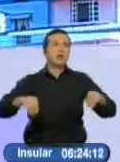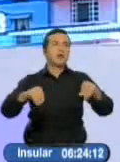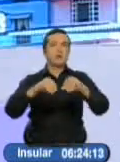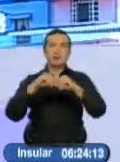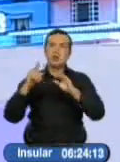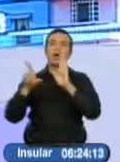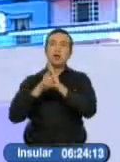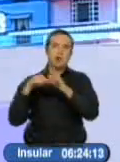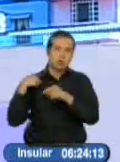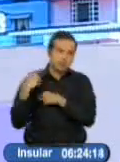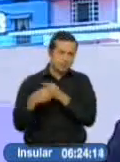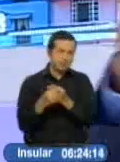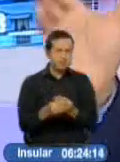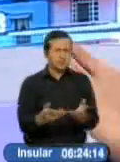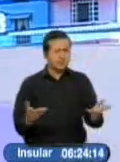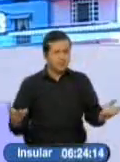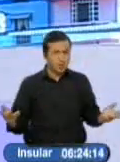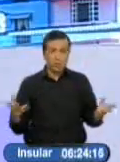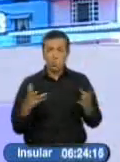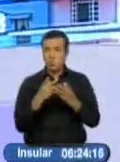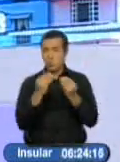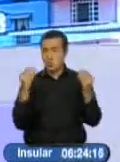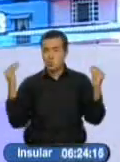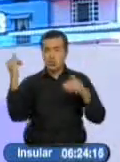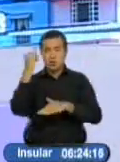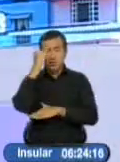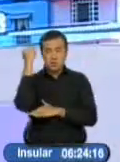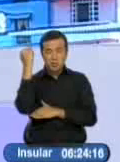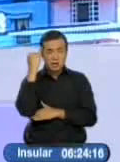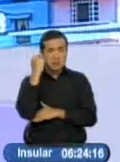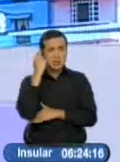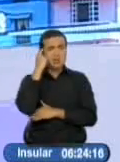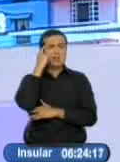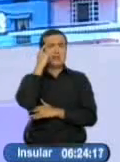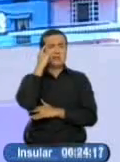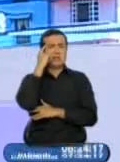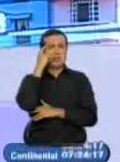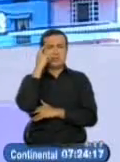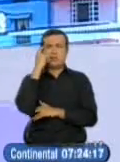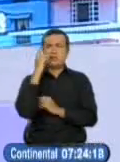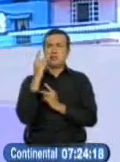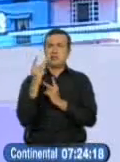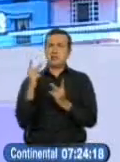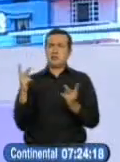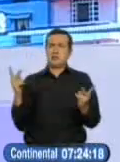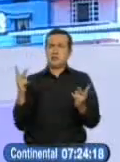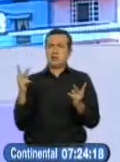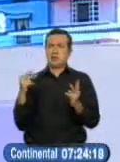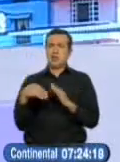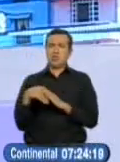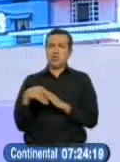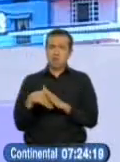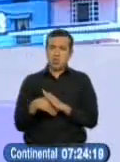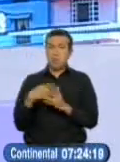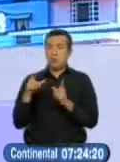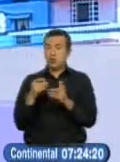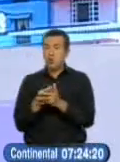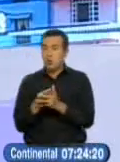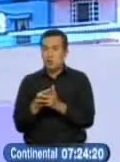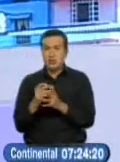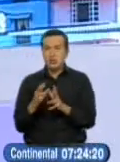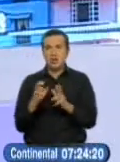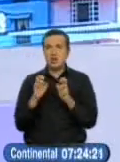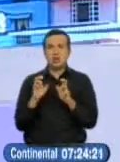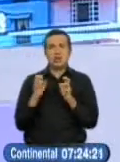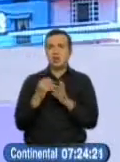tanto el sector, así como todos los sectores industriales, veían un retraso en el consumo de la gente. Y